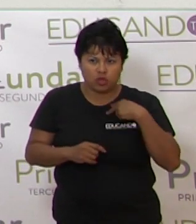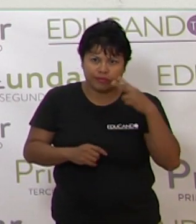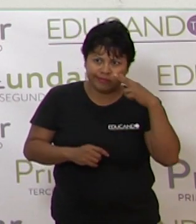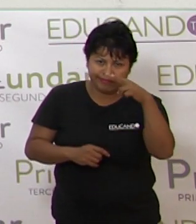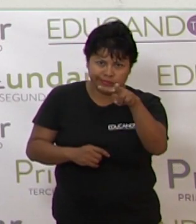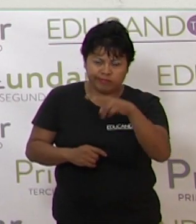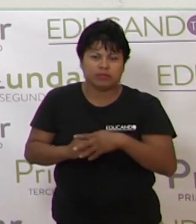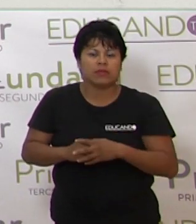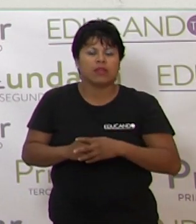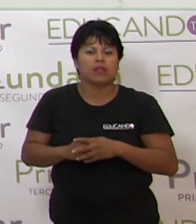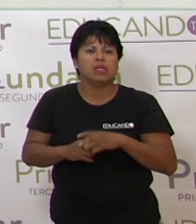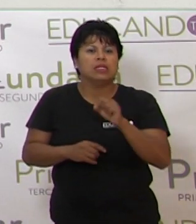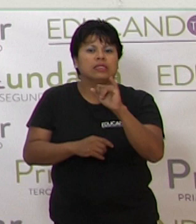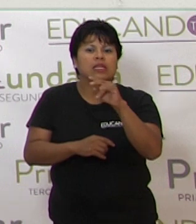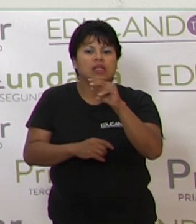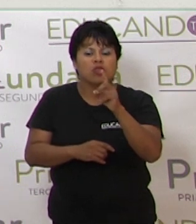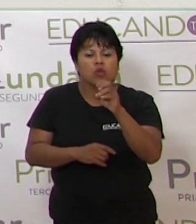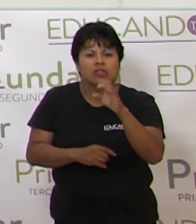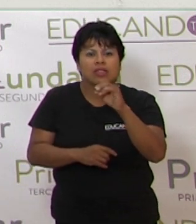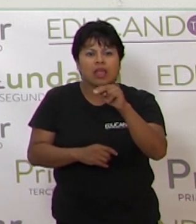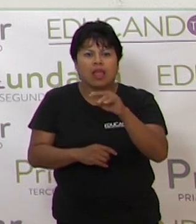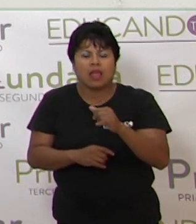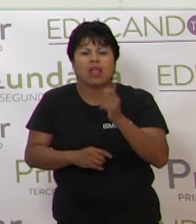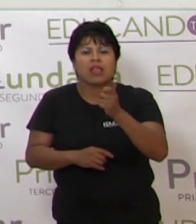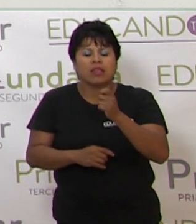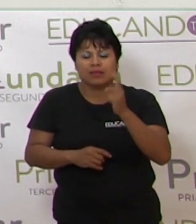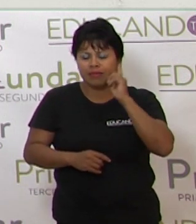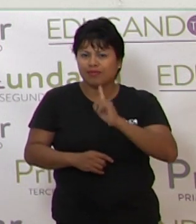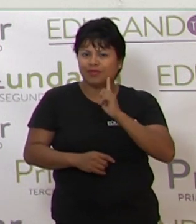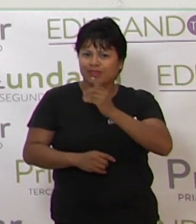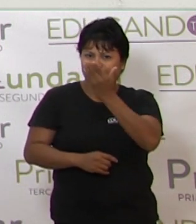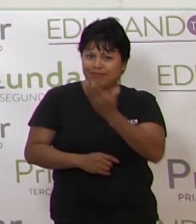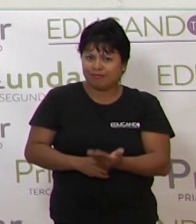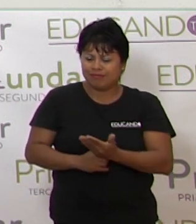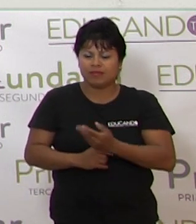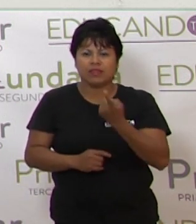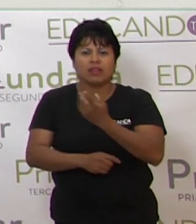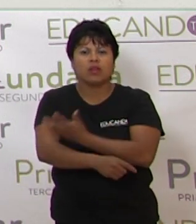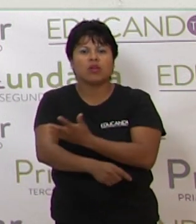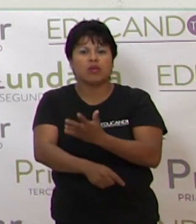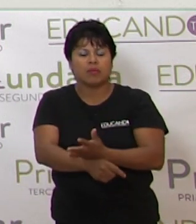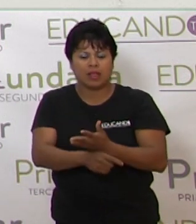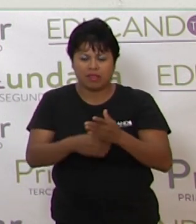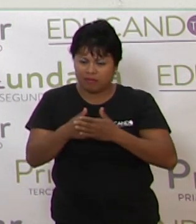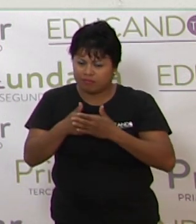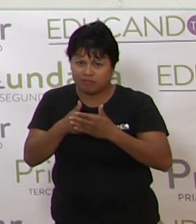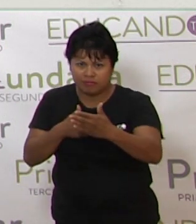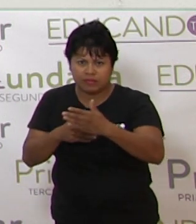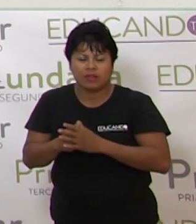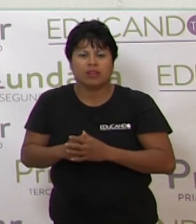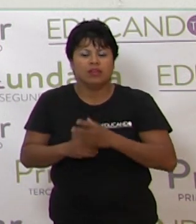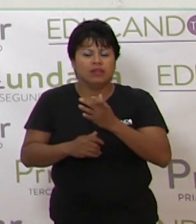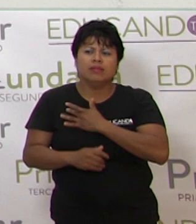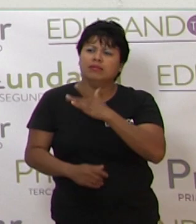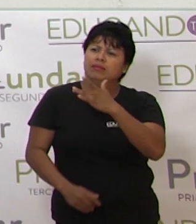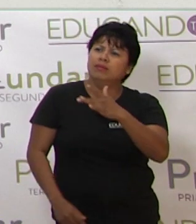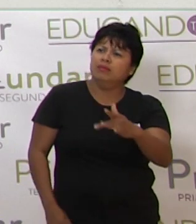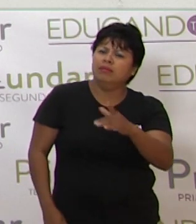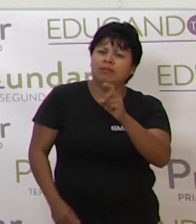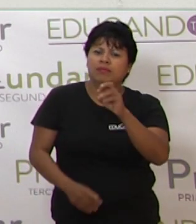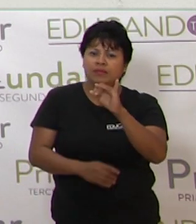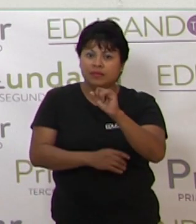notar. Dulcinea, pues Dulcinea es la protagonista femenina que lo acompaña en sus aventuras, él se enamora